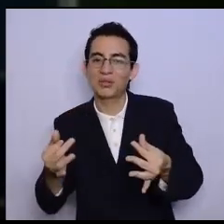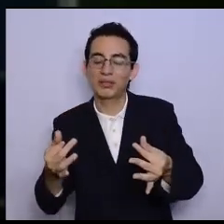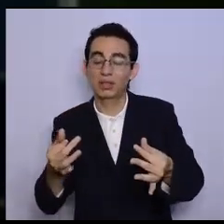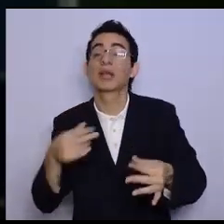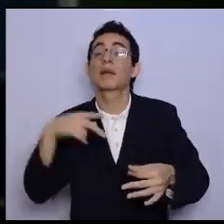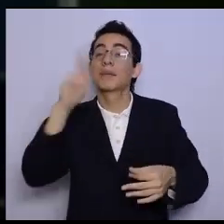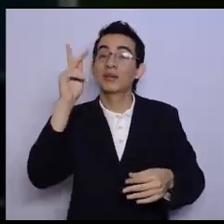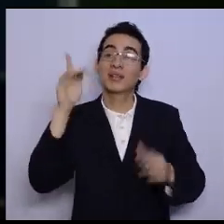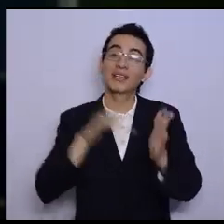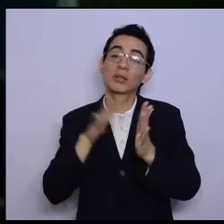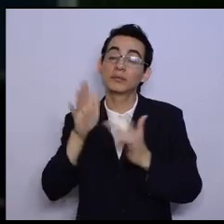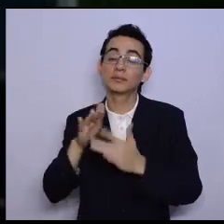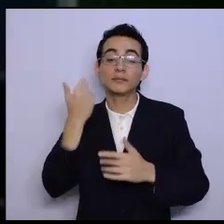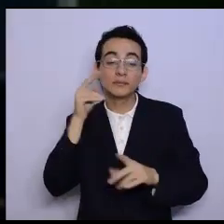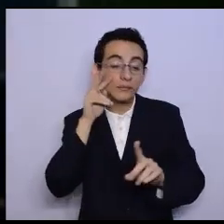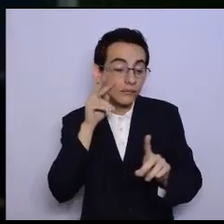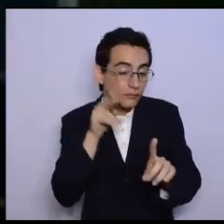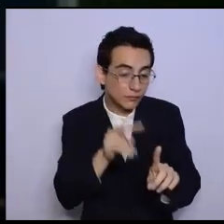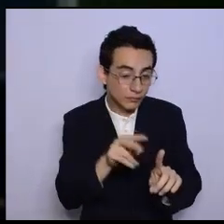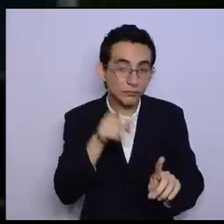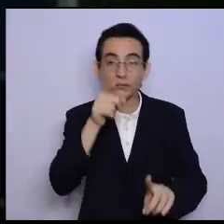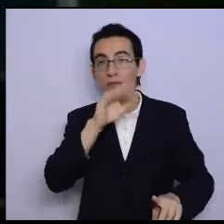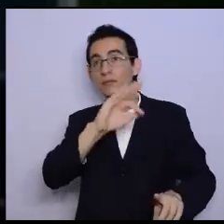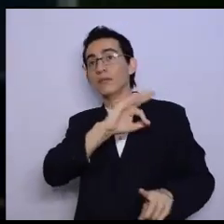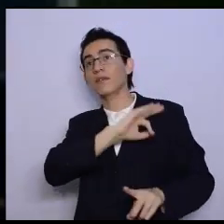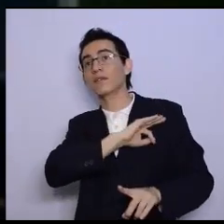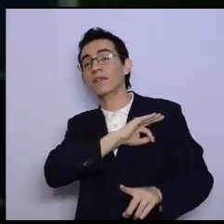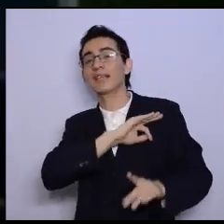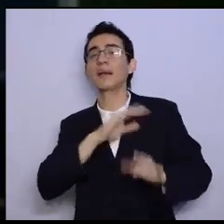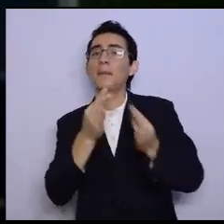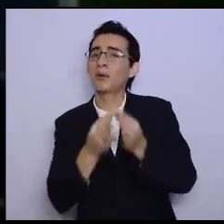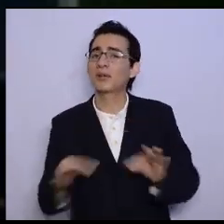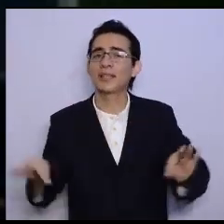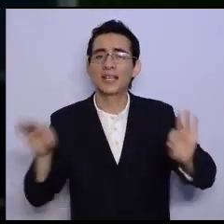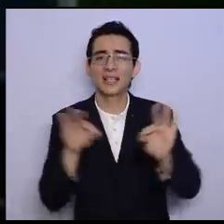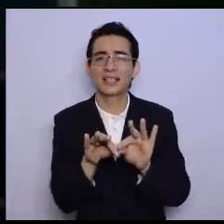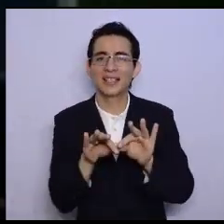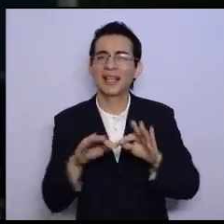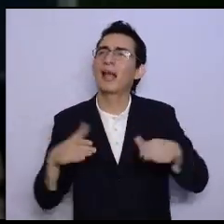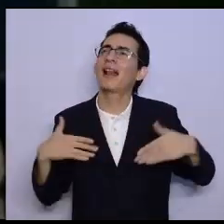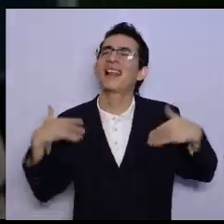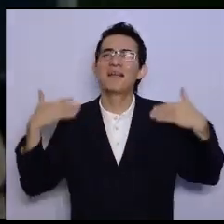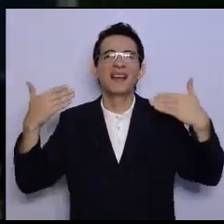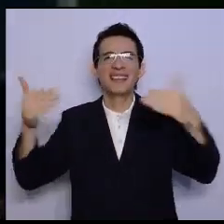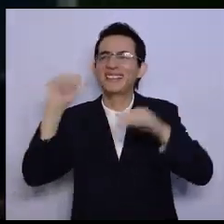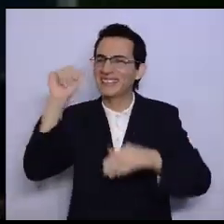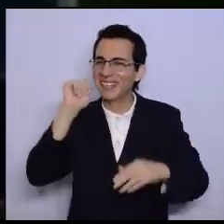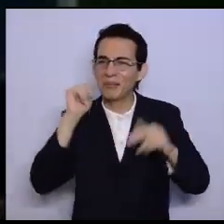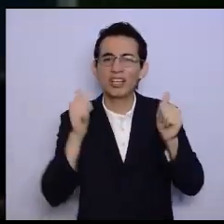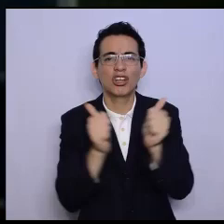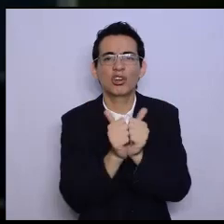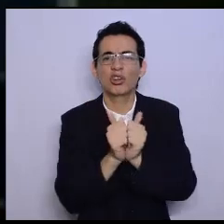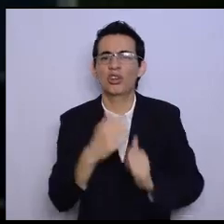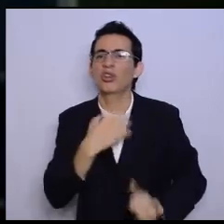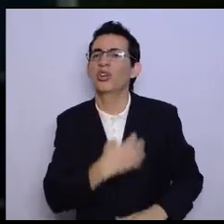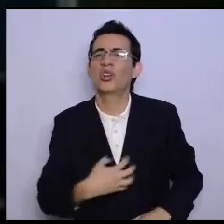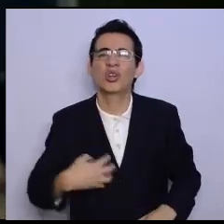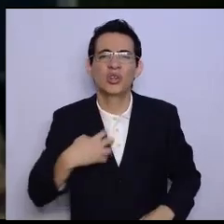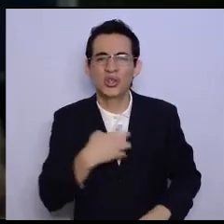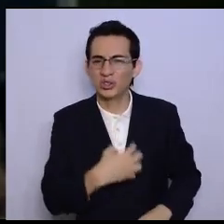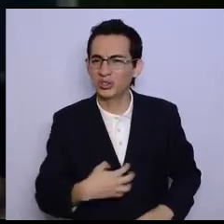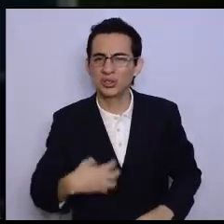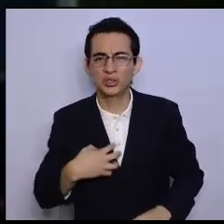fe en alabanza. Aquí hallar la fe en alabanza